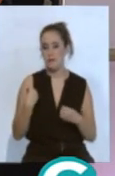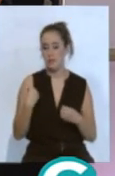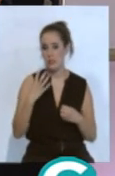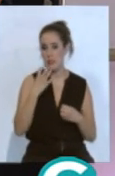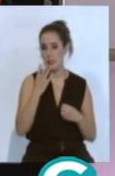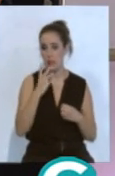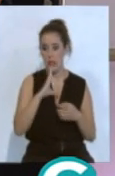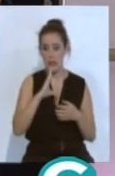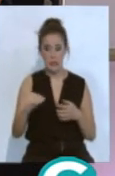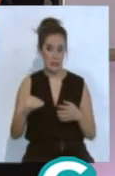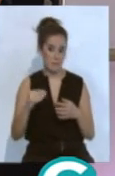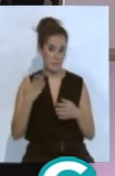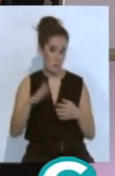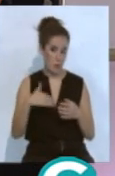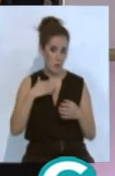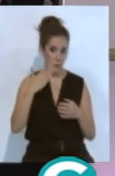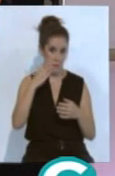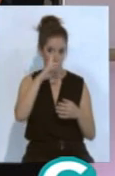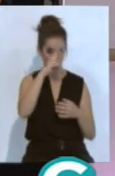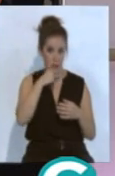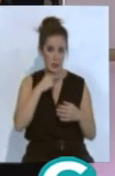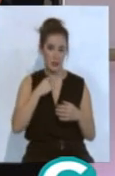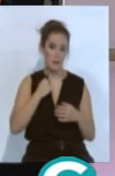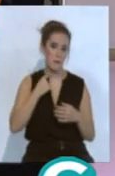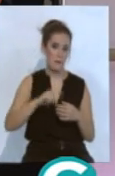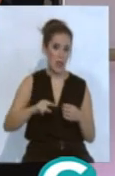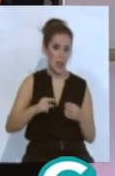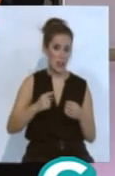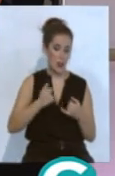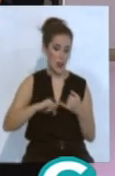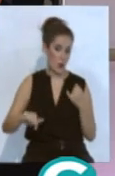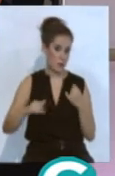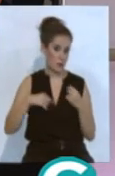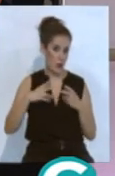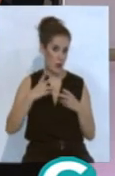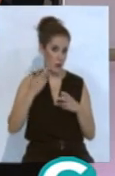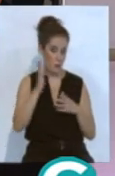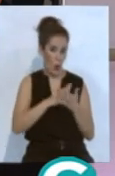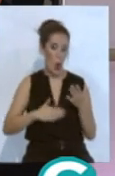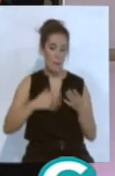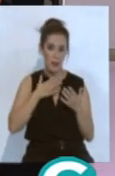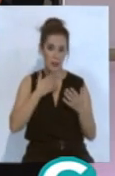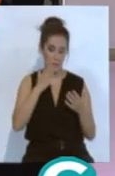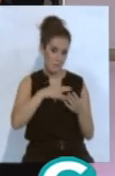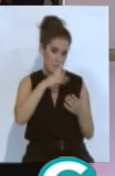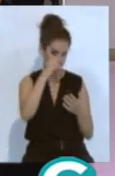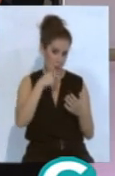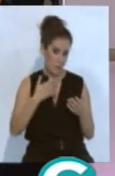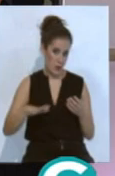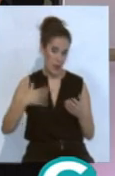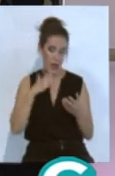al irse mi padre se pierde el último eslabón de las coplas del barrio de la Viña. Y creo que no, que mientras que haya gente que las